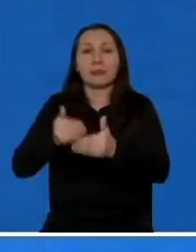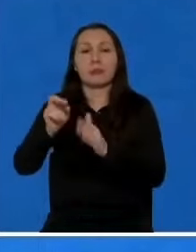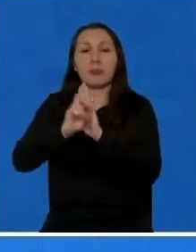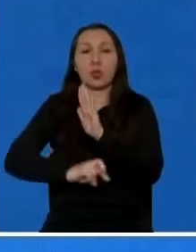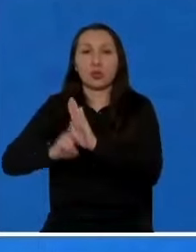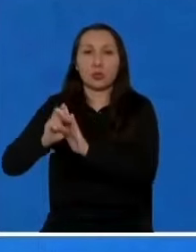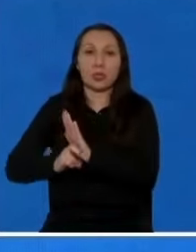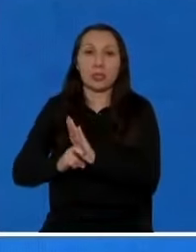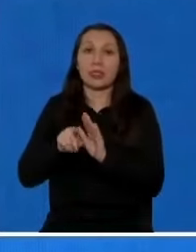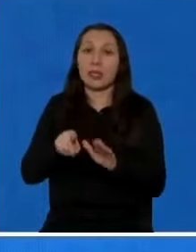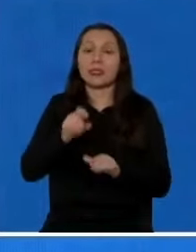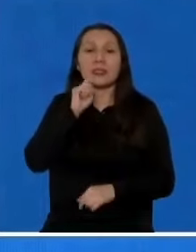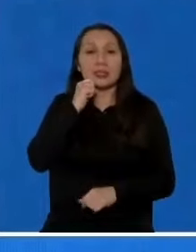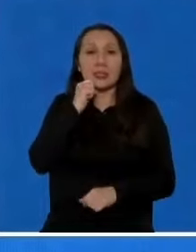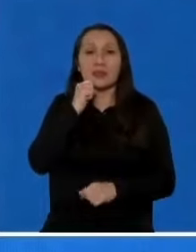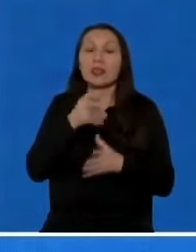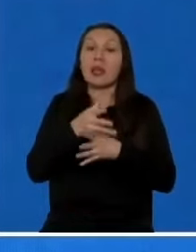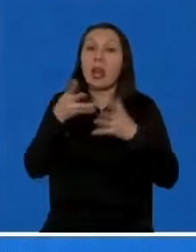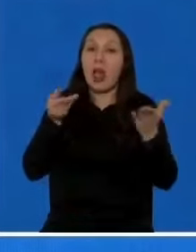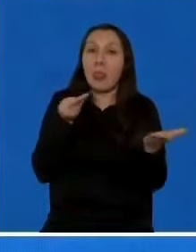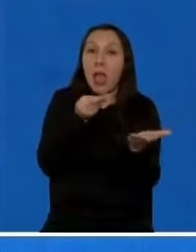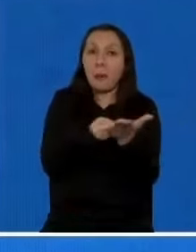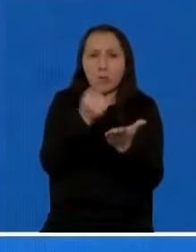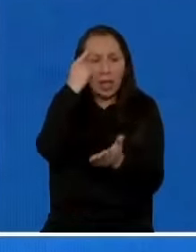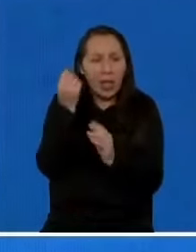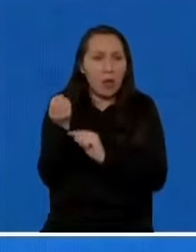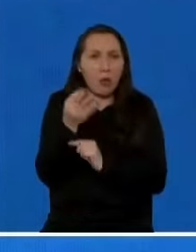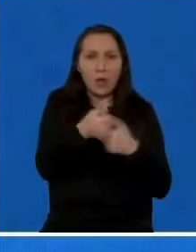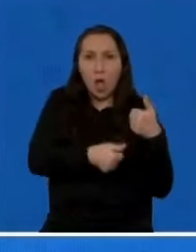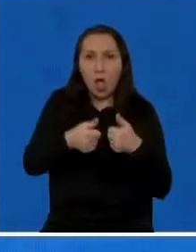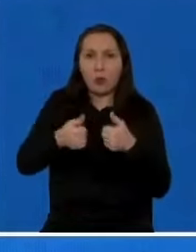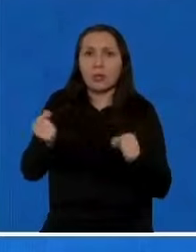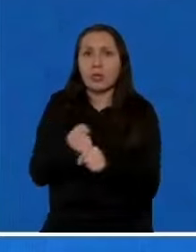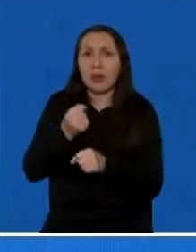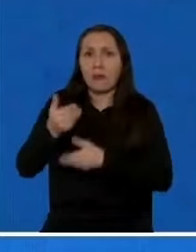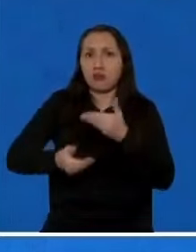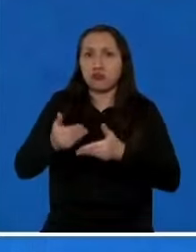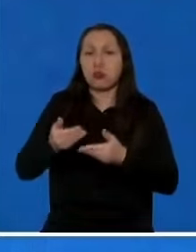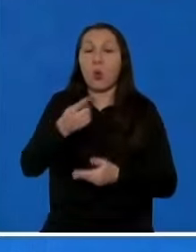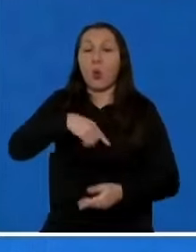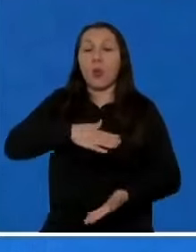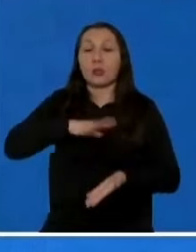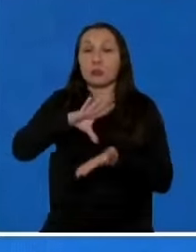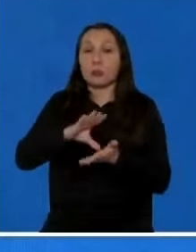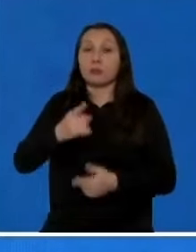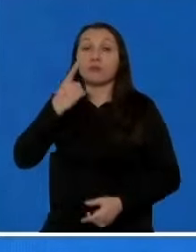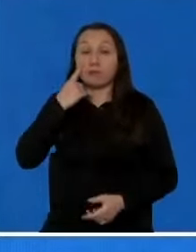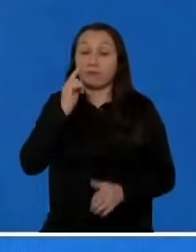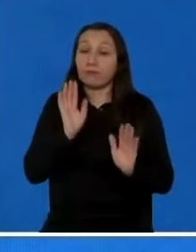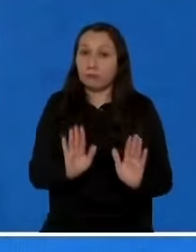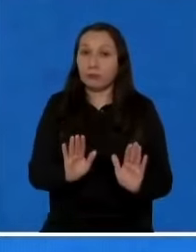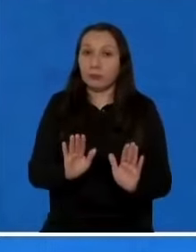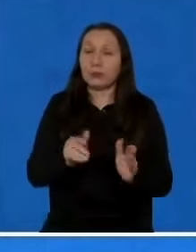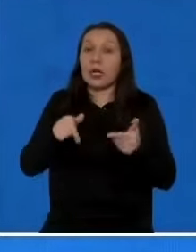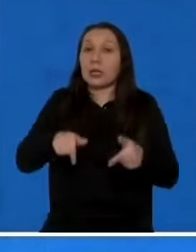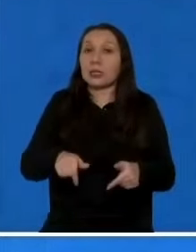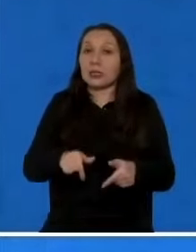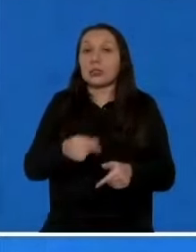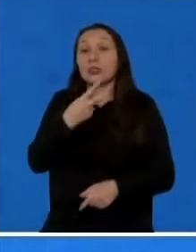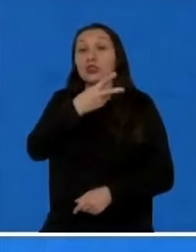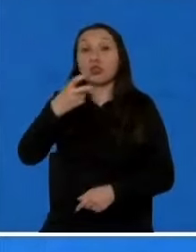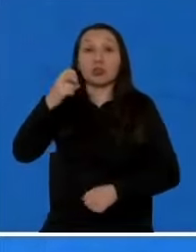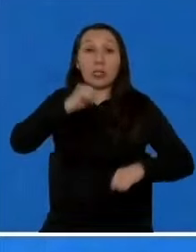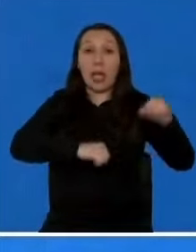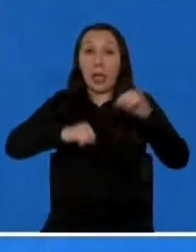proyecto, lo que significará un tremendo aporte a la innovación, competitividad y productividad de nuestra patria. Pero ojo, acá no, de las